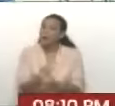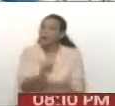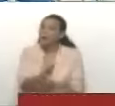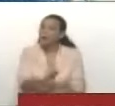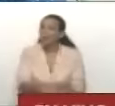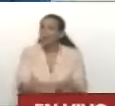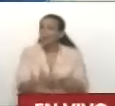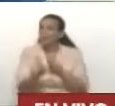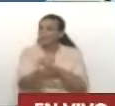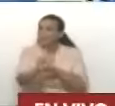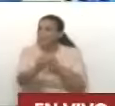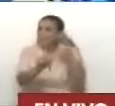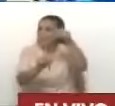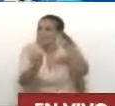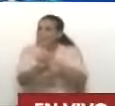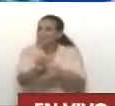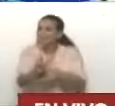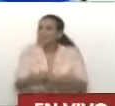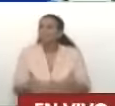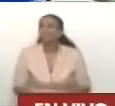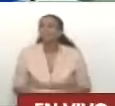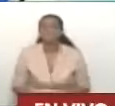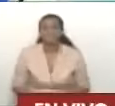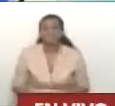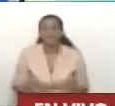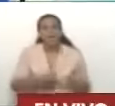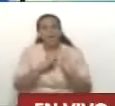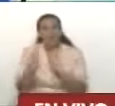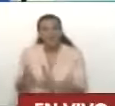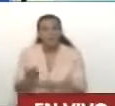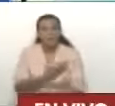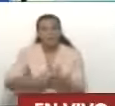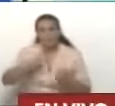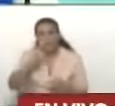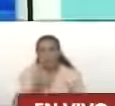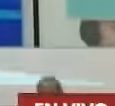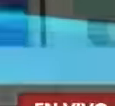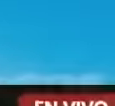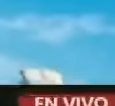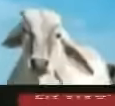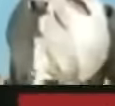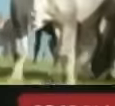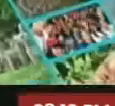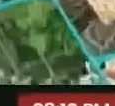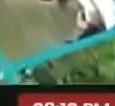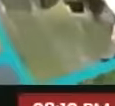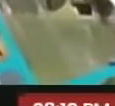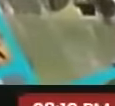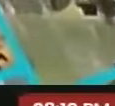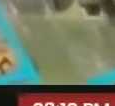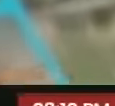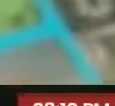mágico. Bueno, gracias. Ahora vamos con Maduro más cerca. Adelante.